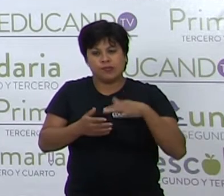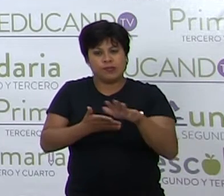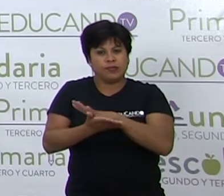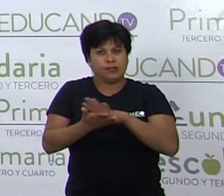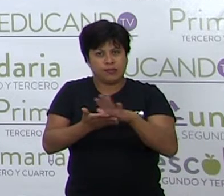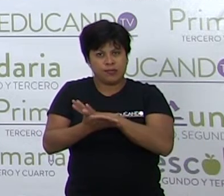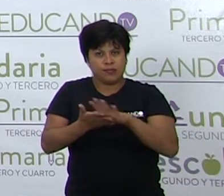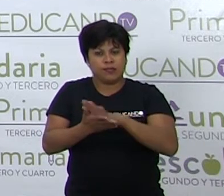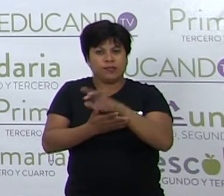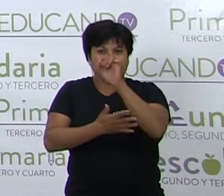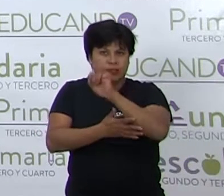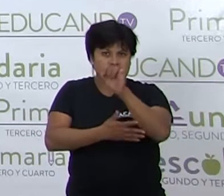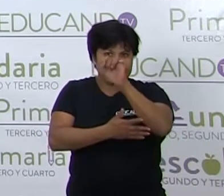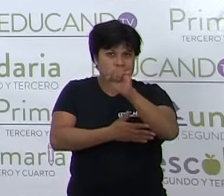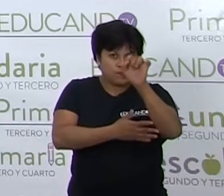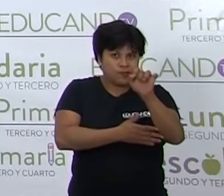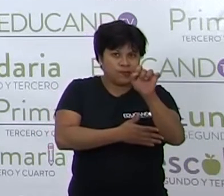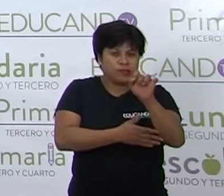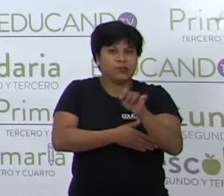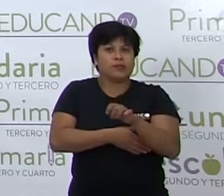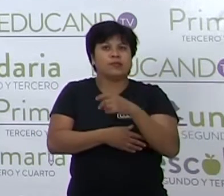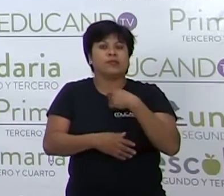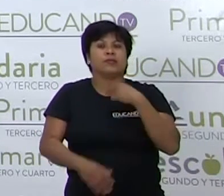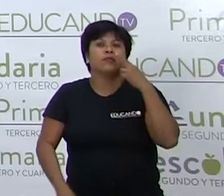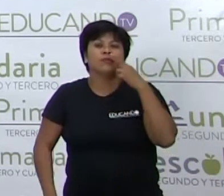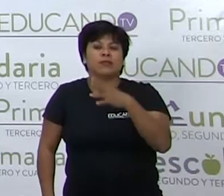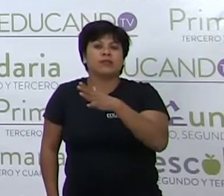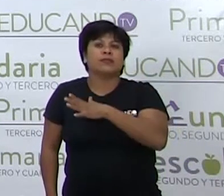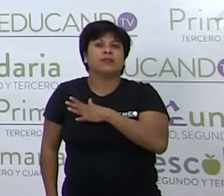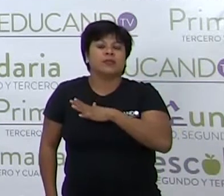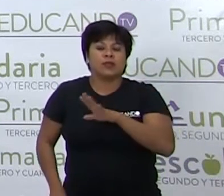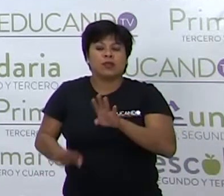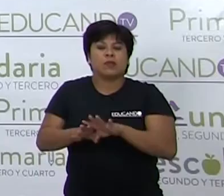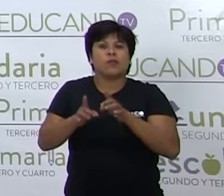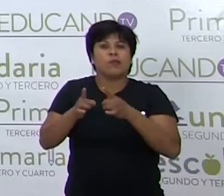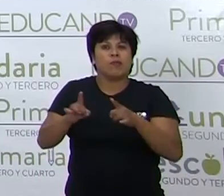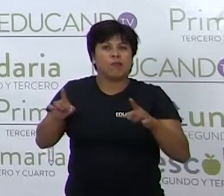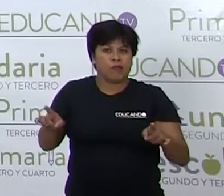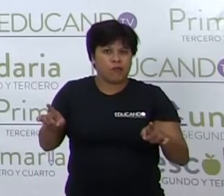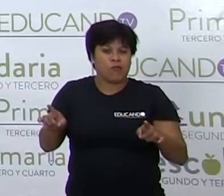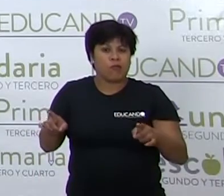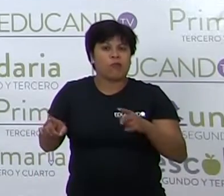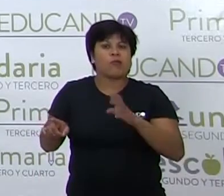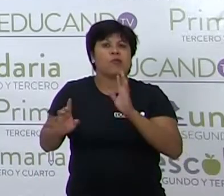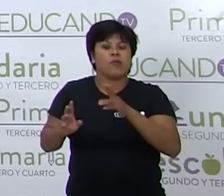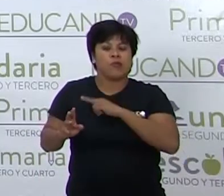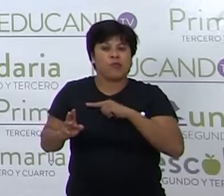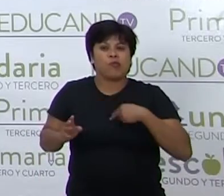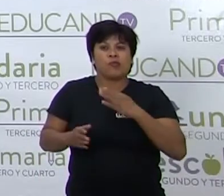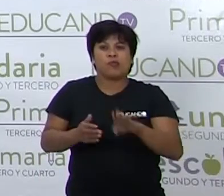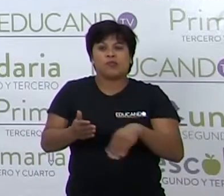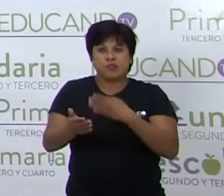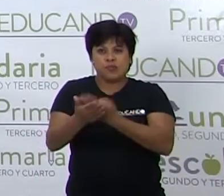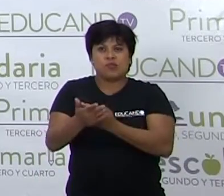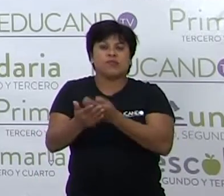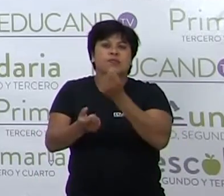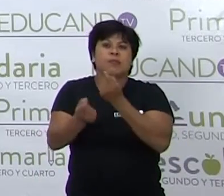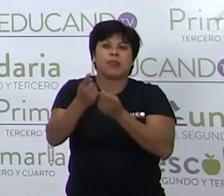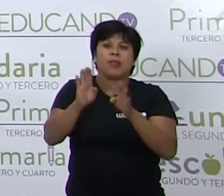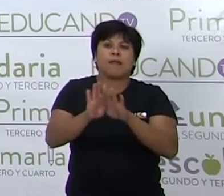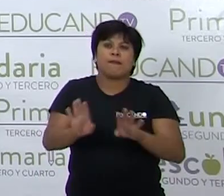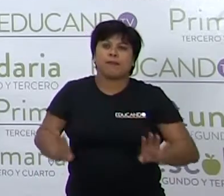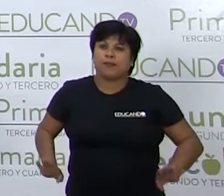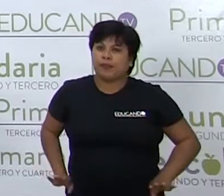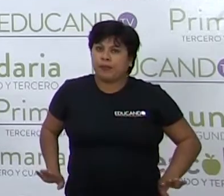poquito el pizarrón en lo que estamos desarrollando ya ya presentamos algunas algunas características